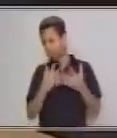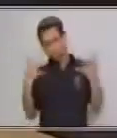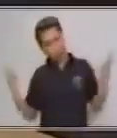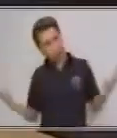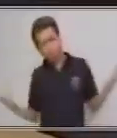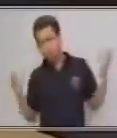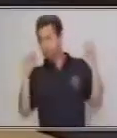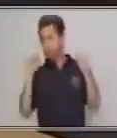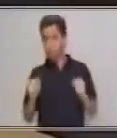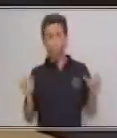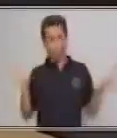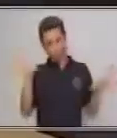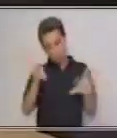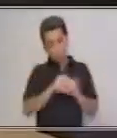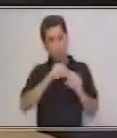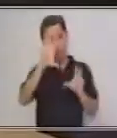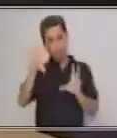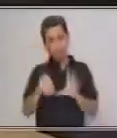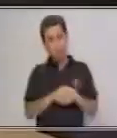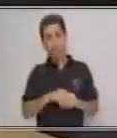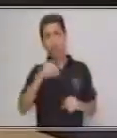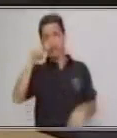historias secundarias.